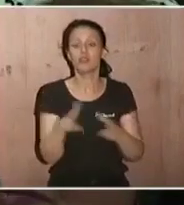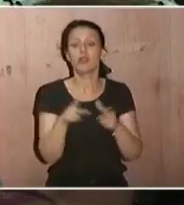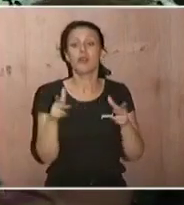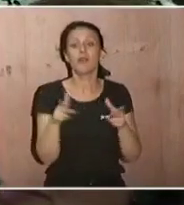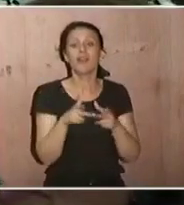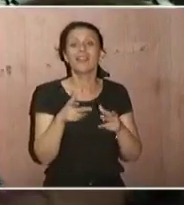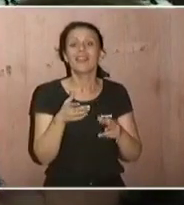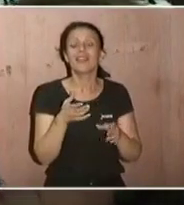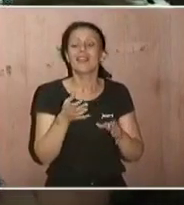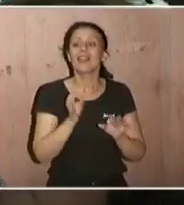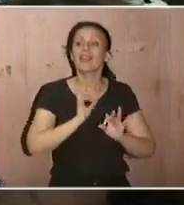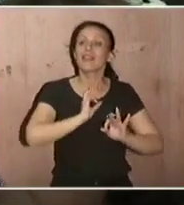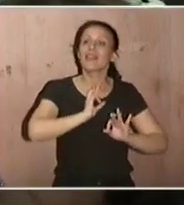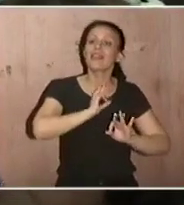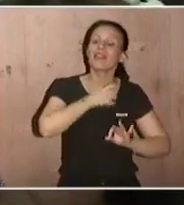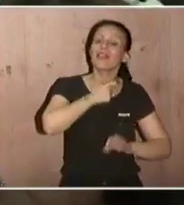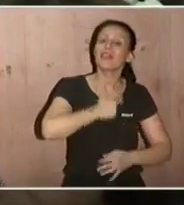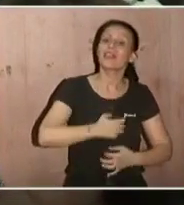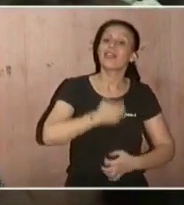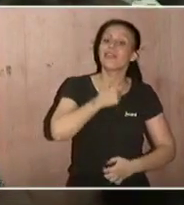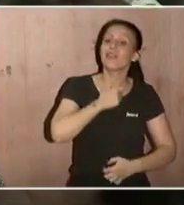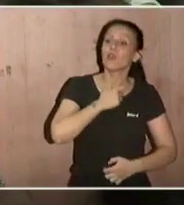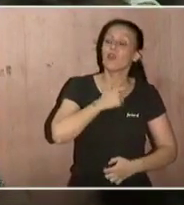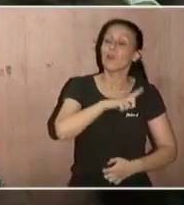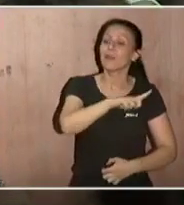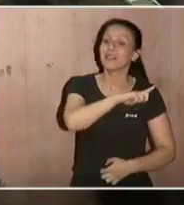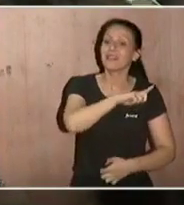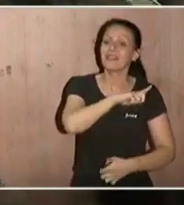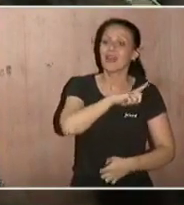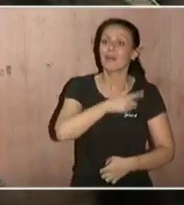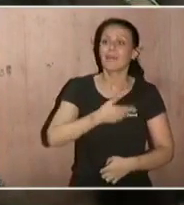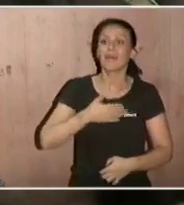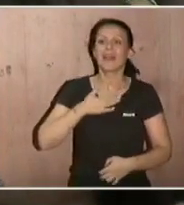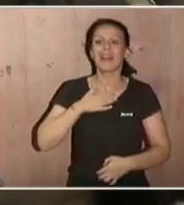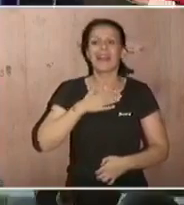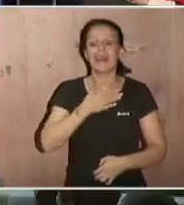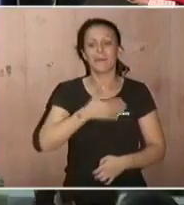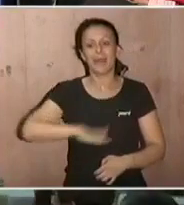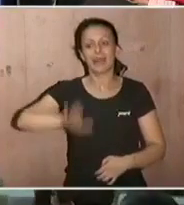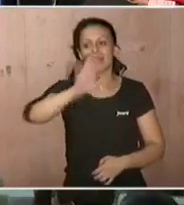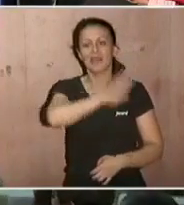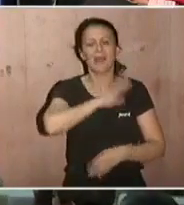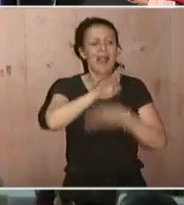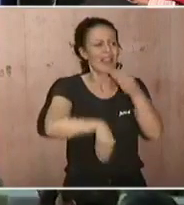cívico-militar al servicio de la patria para hacer lo que hubiera que hacer.